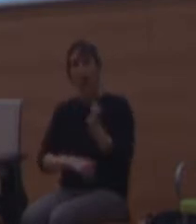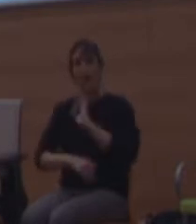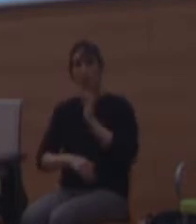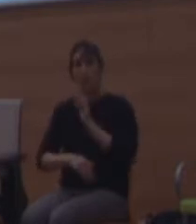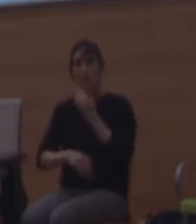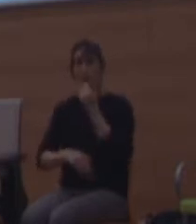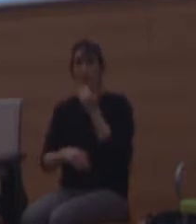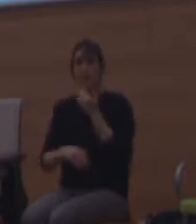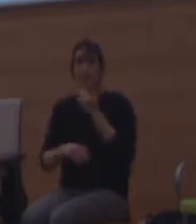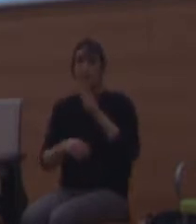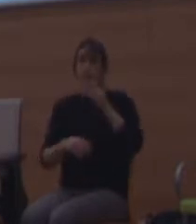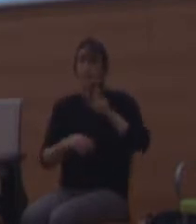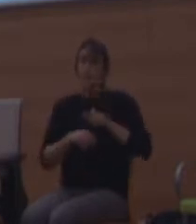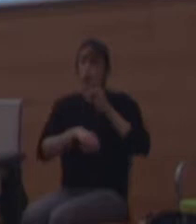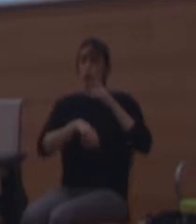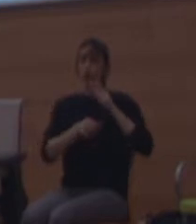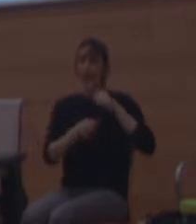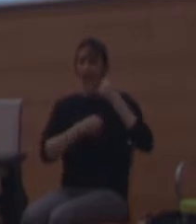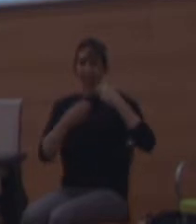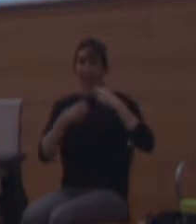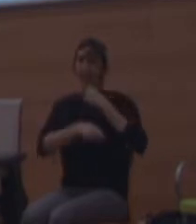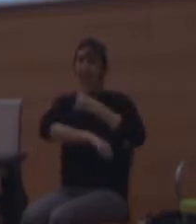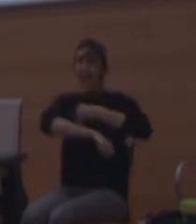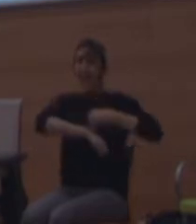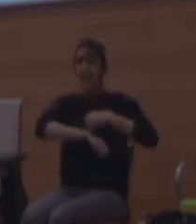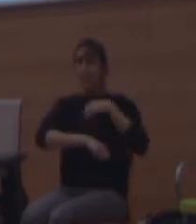los mostramos y hay que también